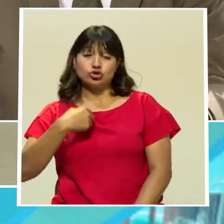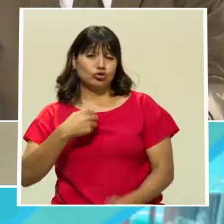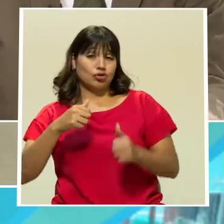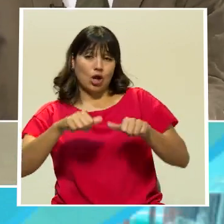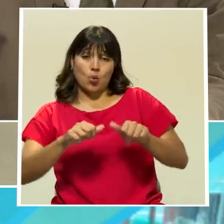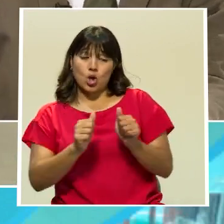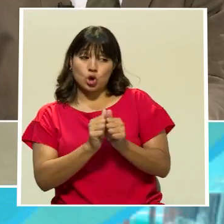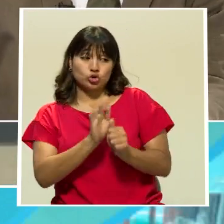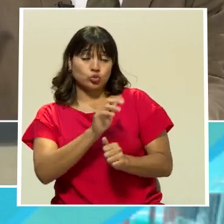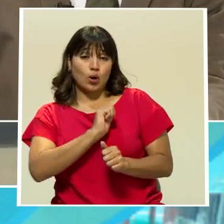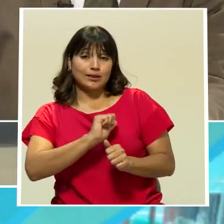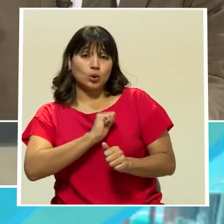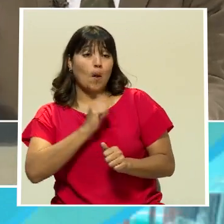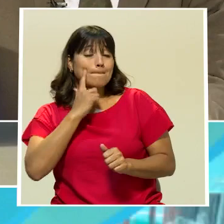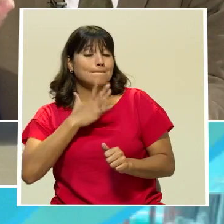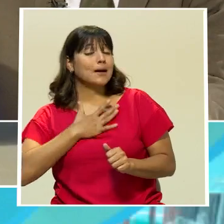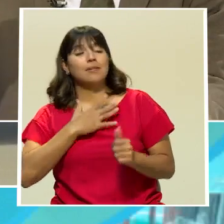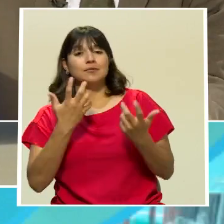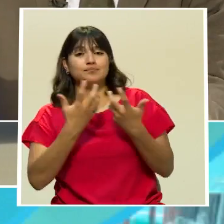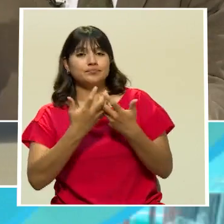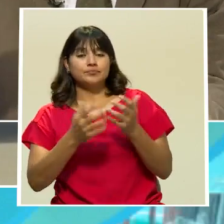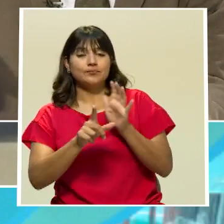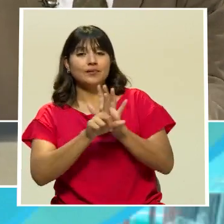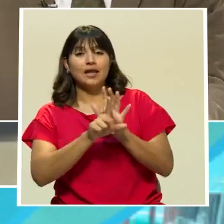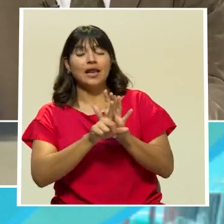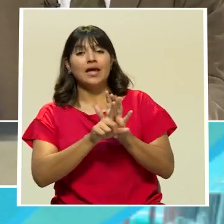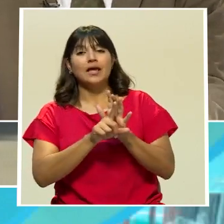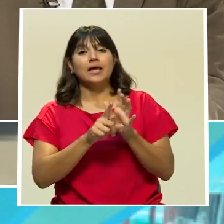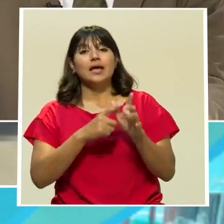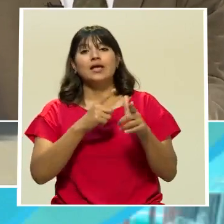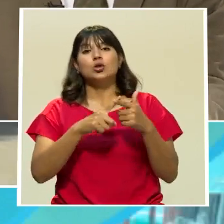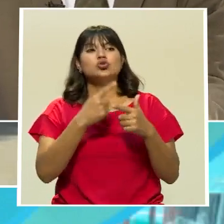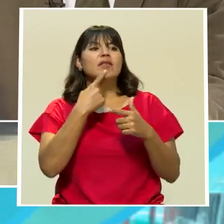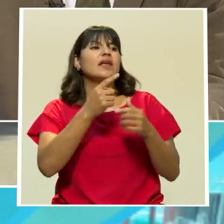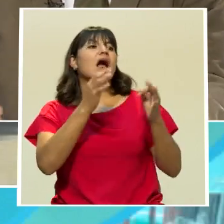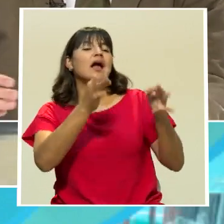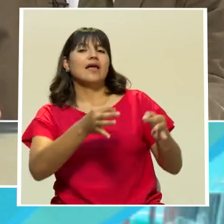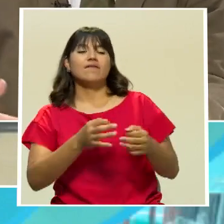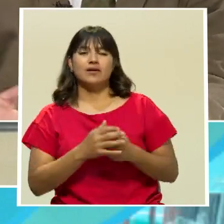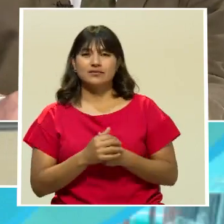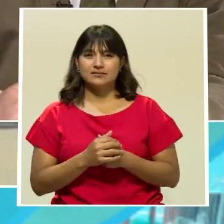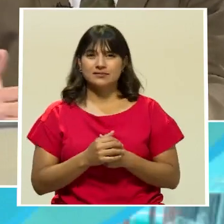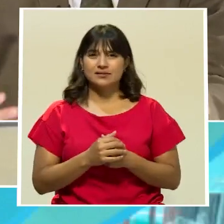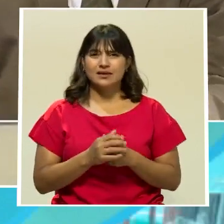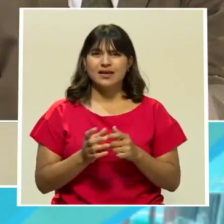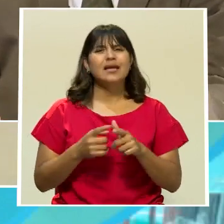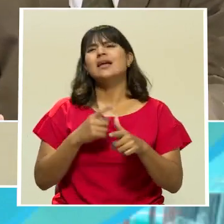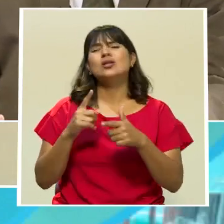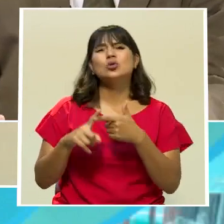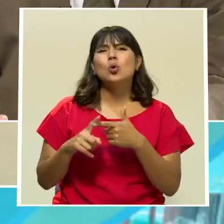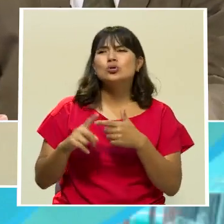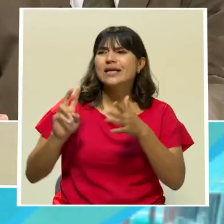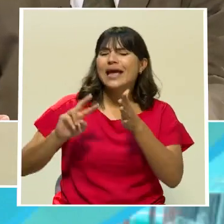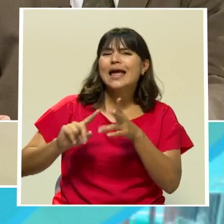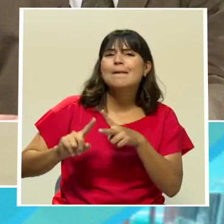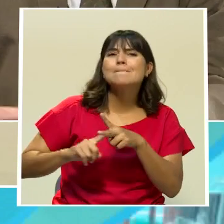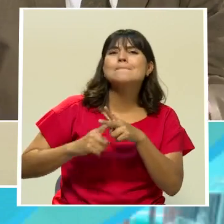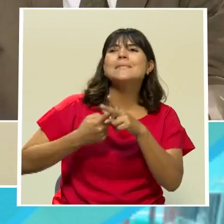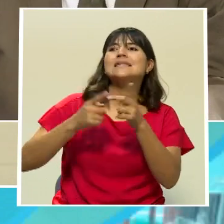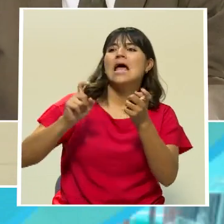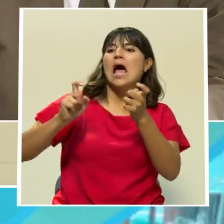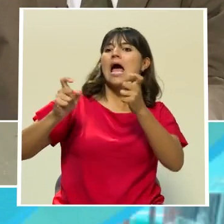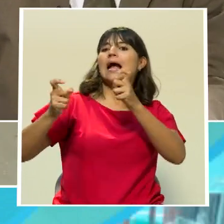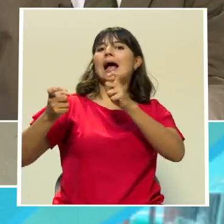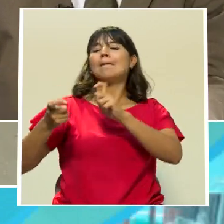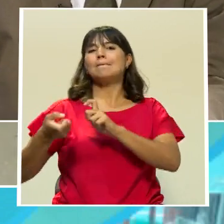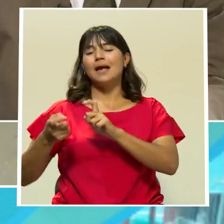terrorismo. O esta cosa de escribir la nación con Z. Es decir, es una desmesura, un